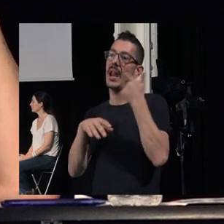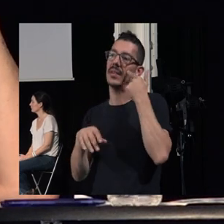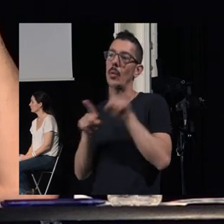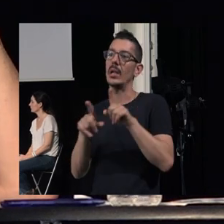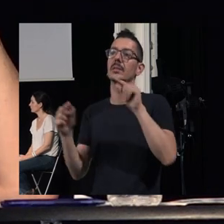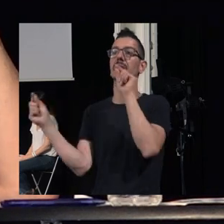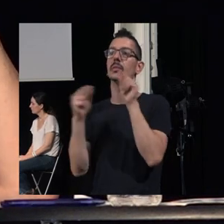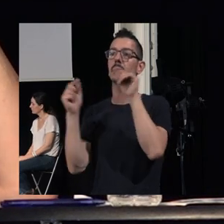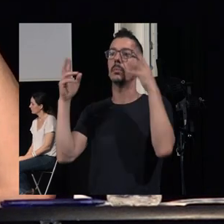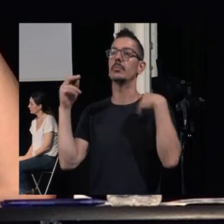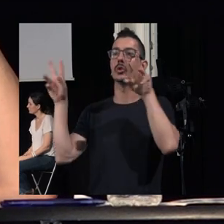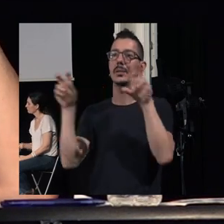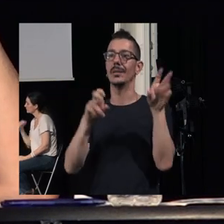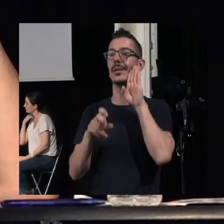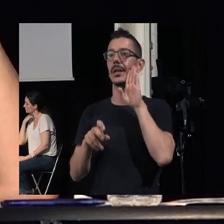estos temas. Yo creo que